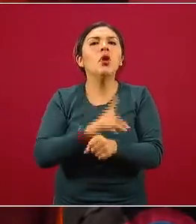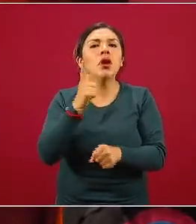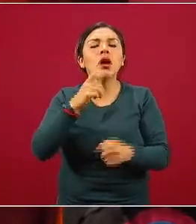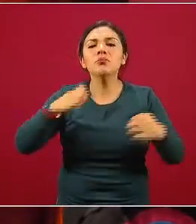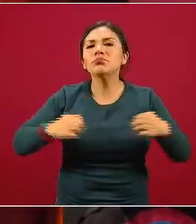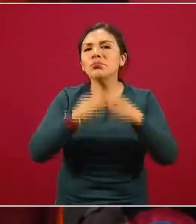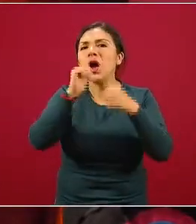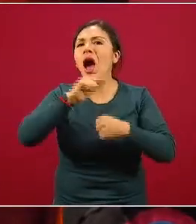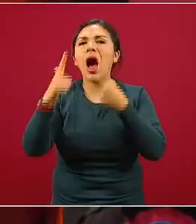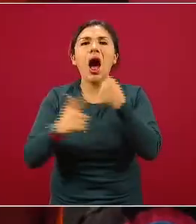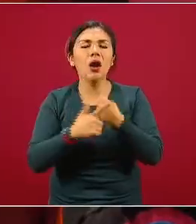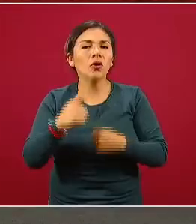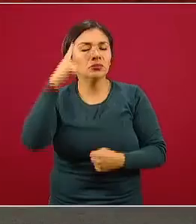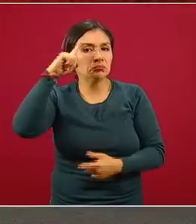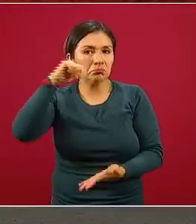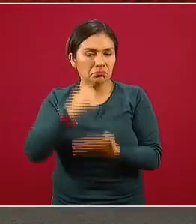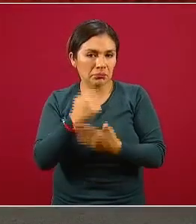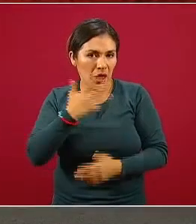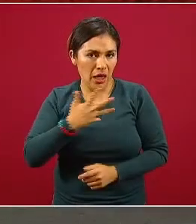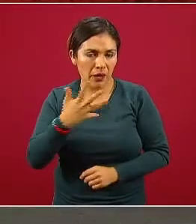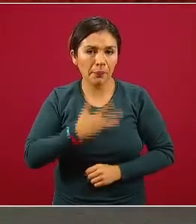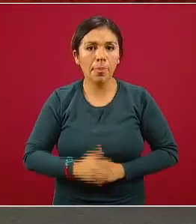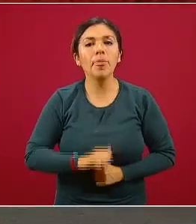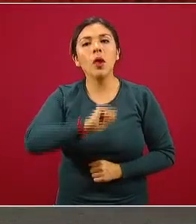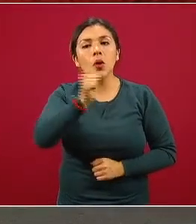evento traumático. La que sigue, por favor.